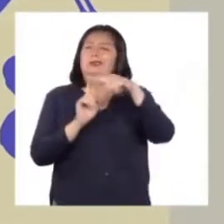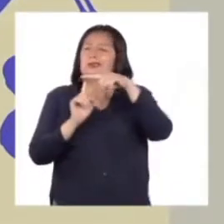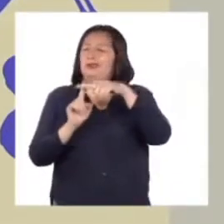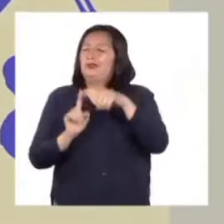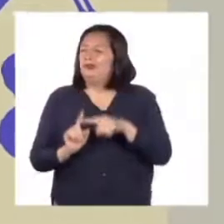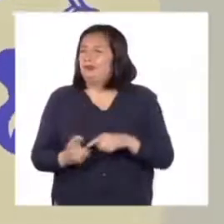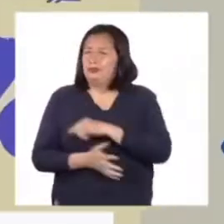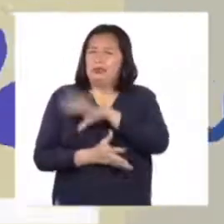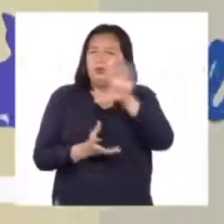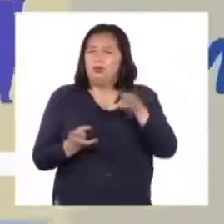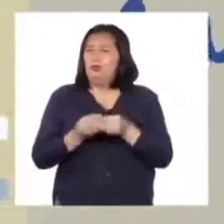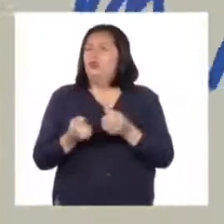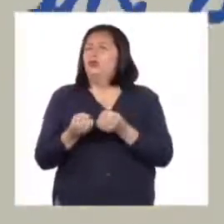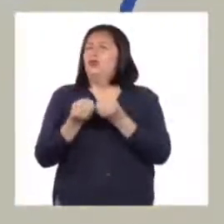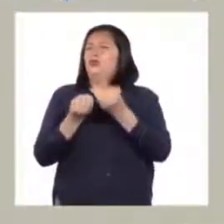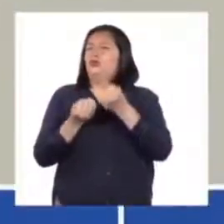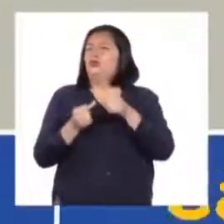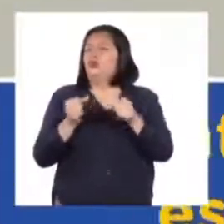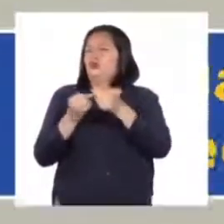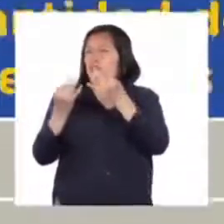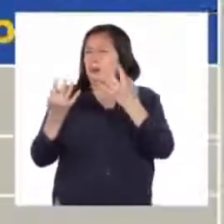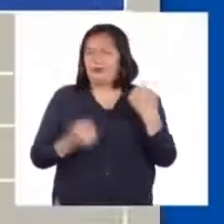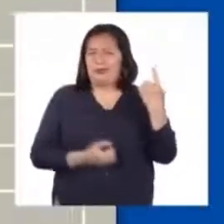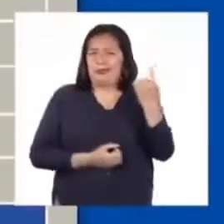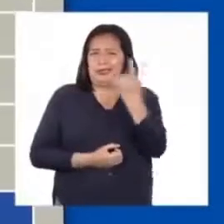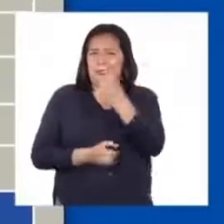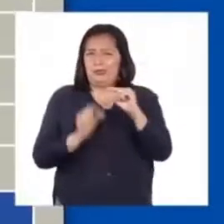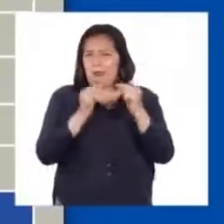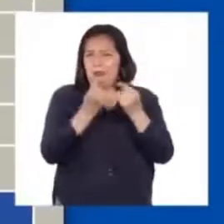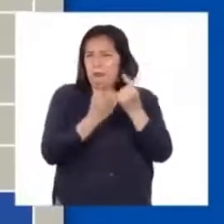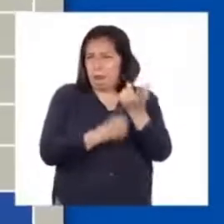los números de especies de cada clasificación.